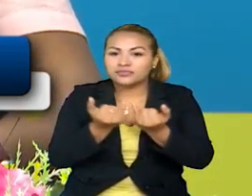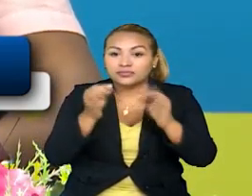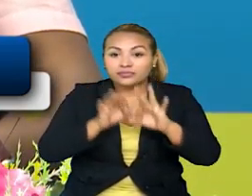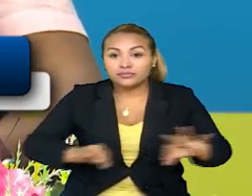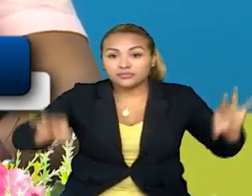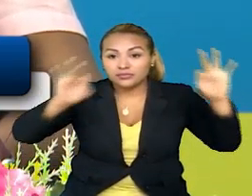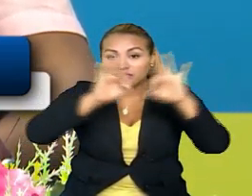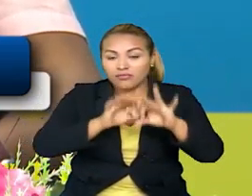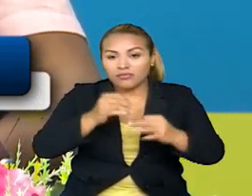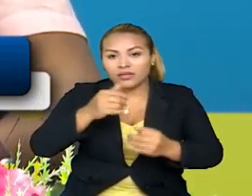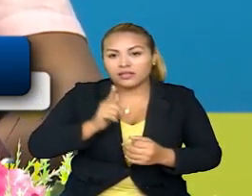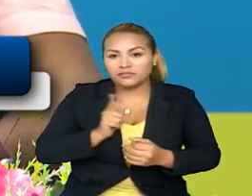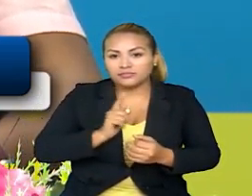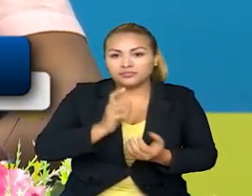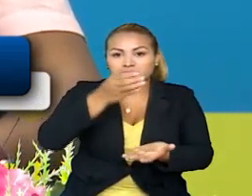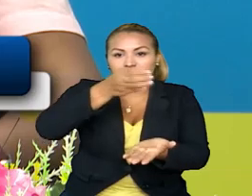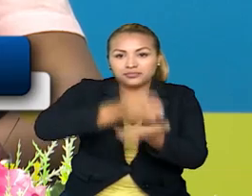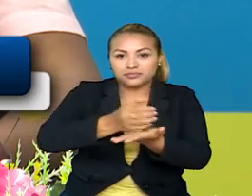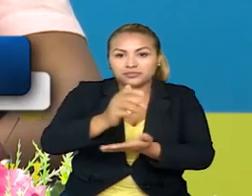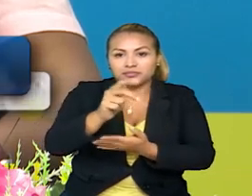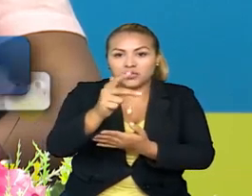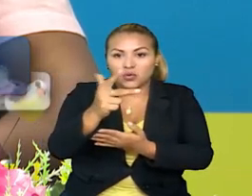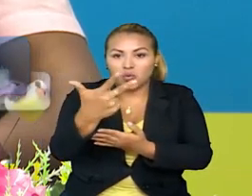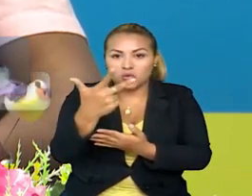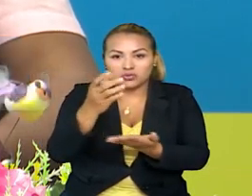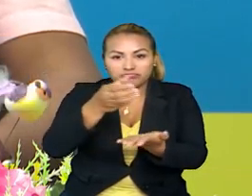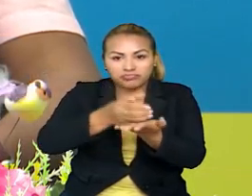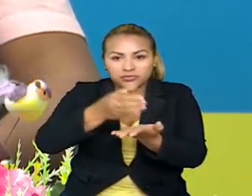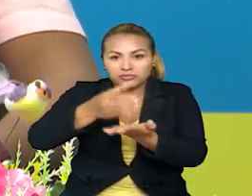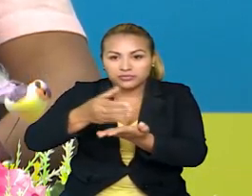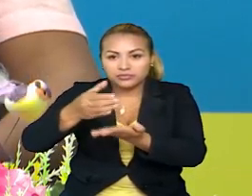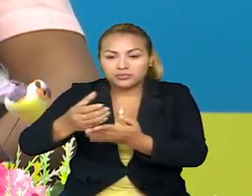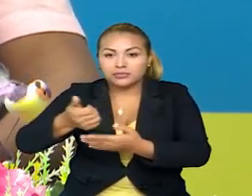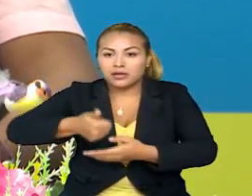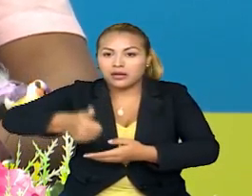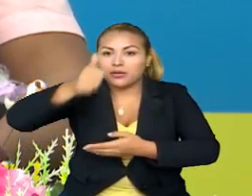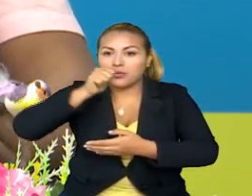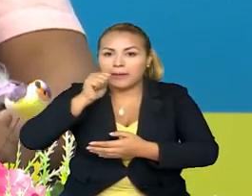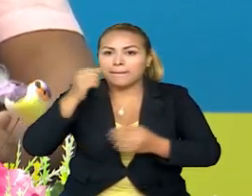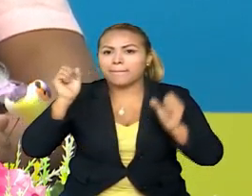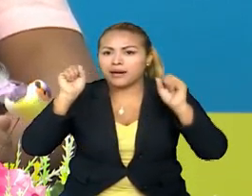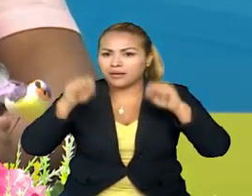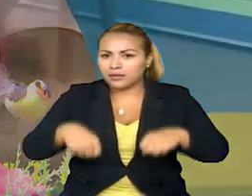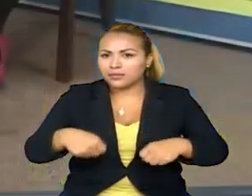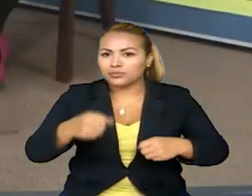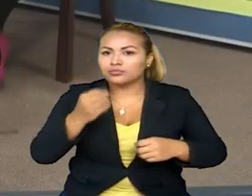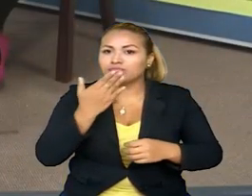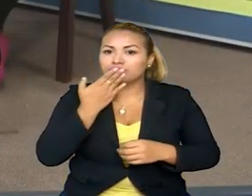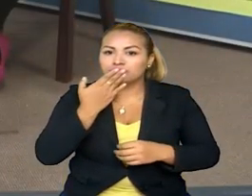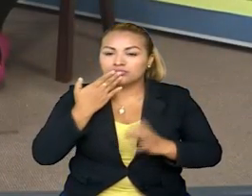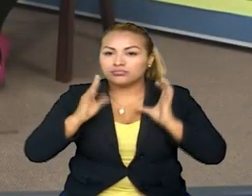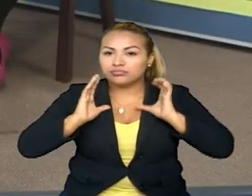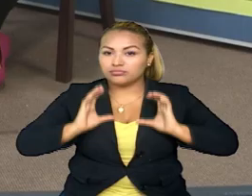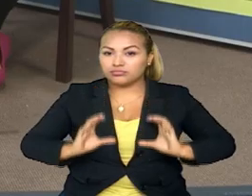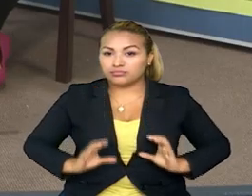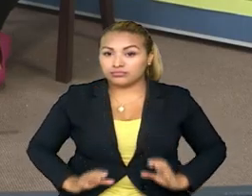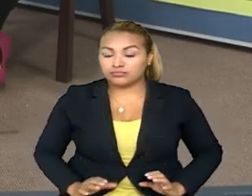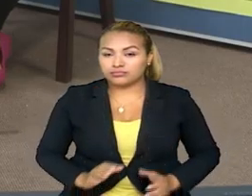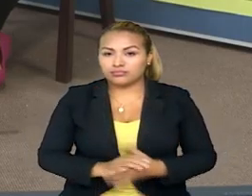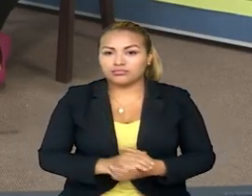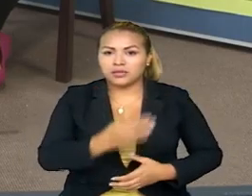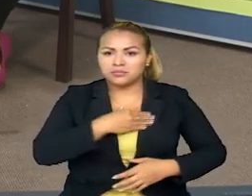consumir 8 vasos de agua diarios para mantenernos saludables el ministerio de salud